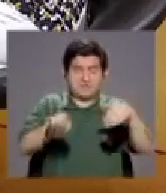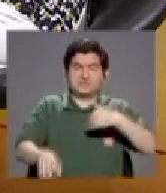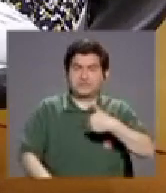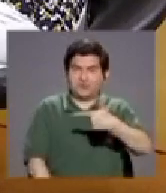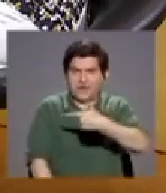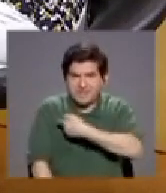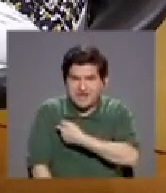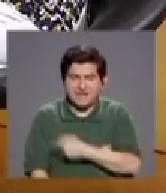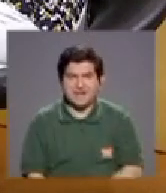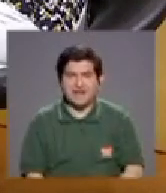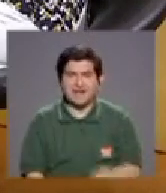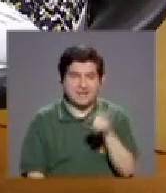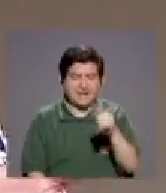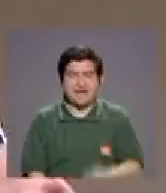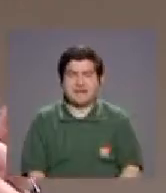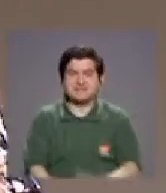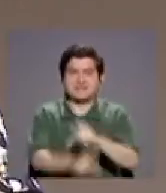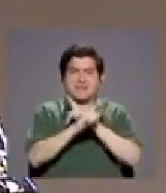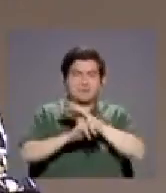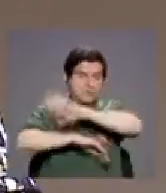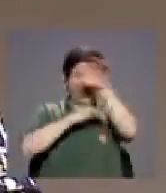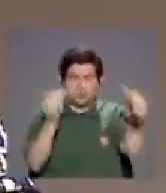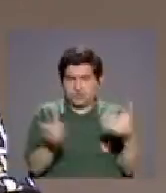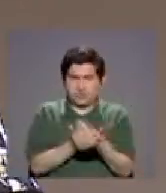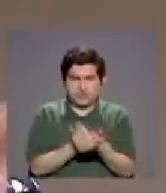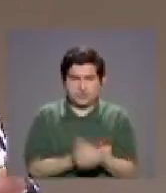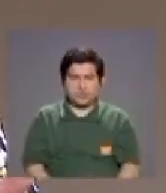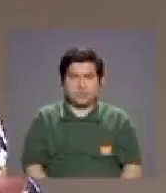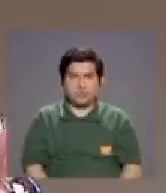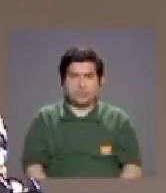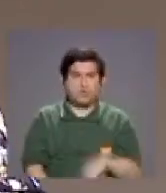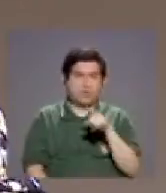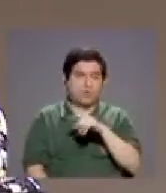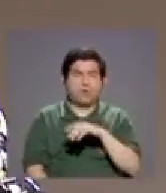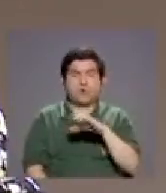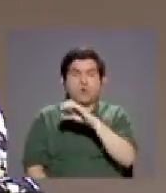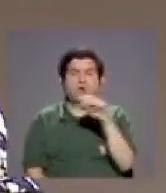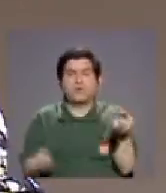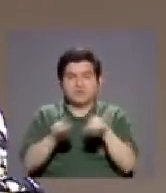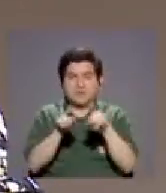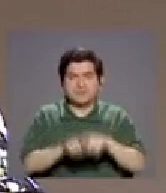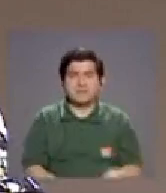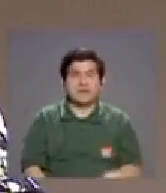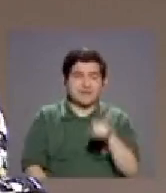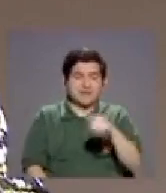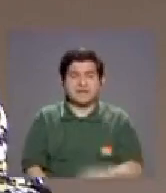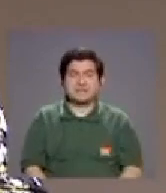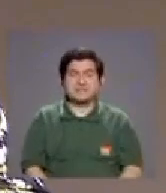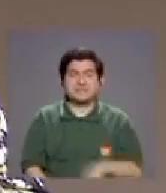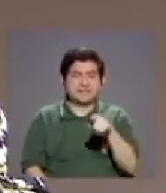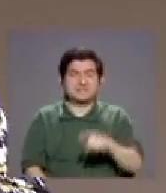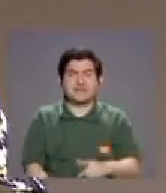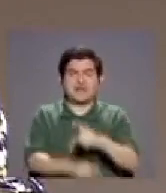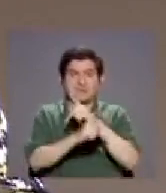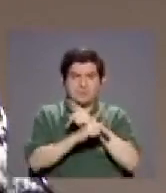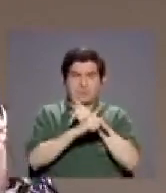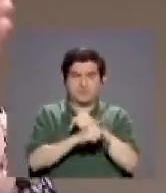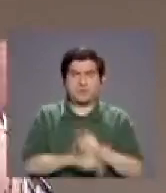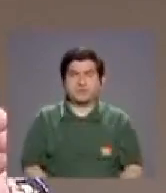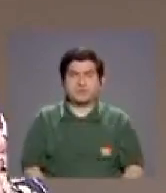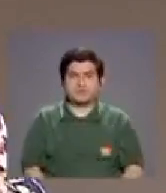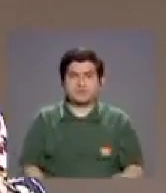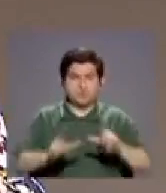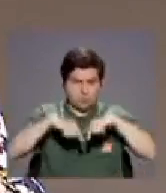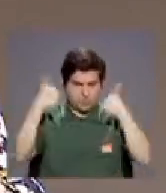vacuna, que es la inmunidad colectiva, o también llamada inmunidad del rebaño. Entonces, precisamente lo que usted dice, si usted envía a